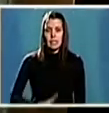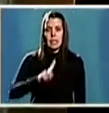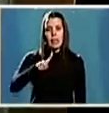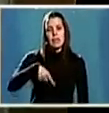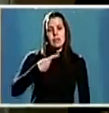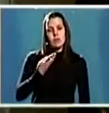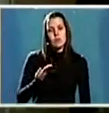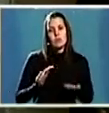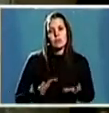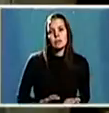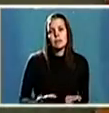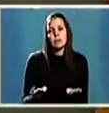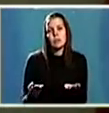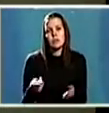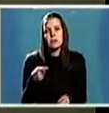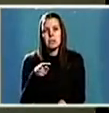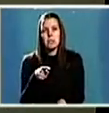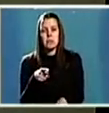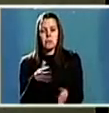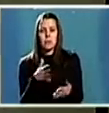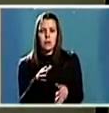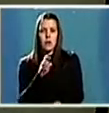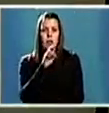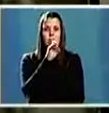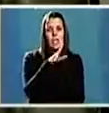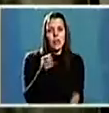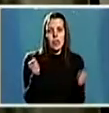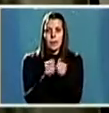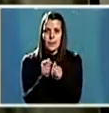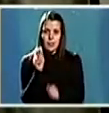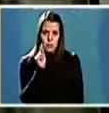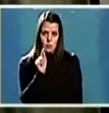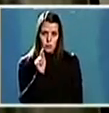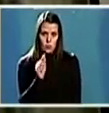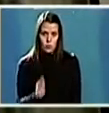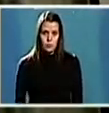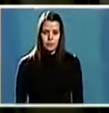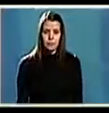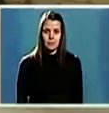Pasarían aos fornos onde están en torno entre 15 e 20 minutos.